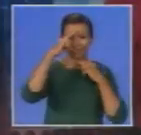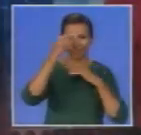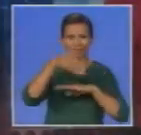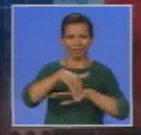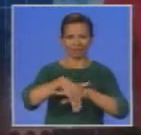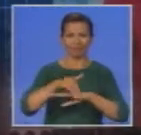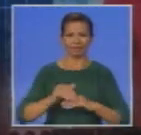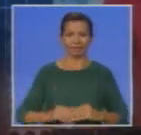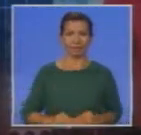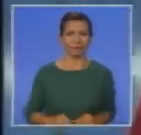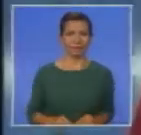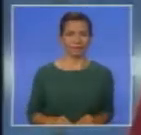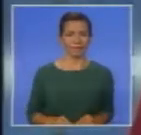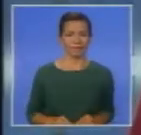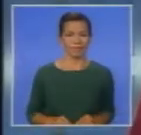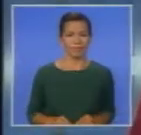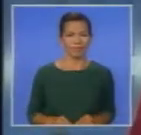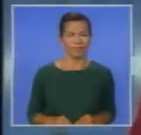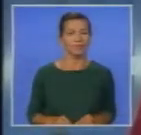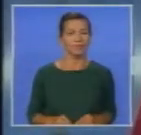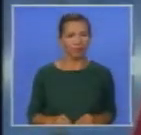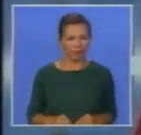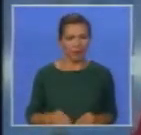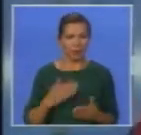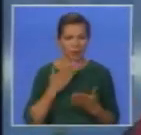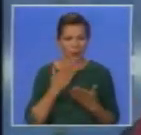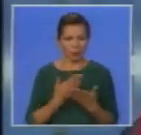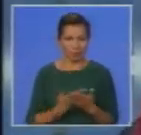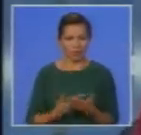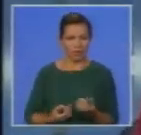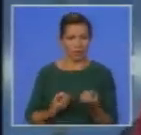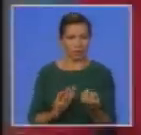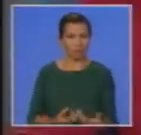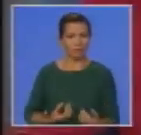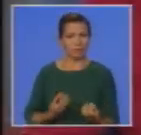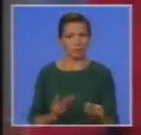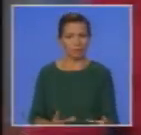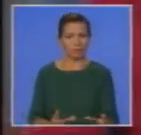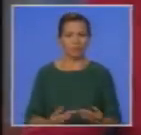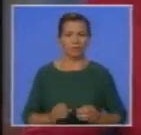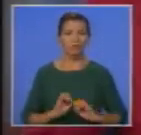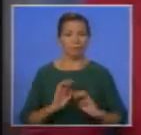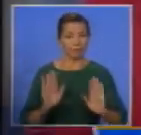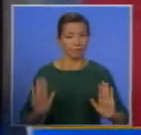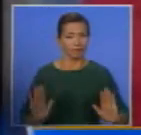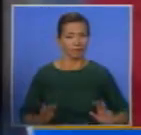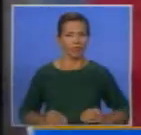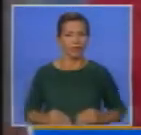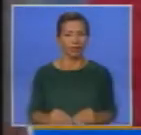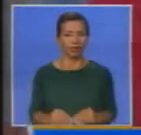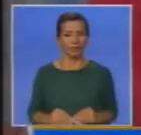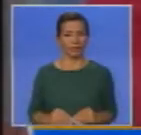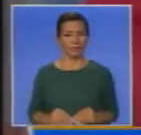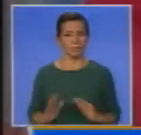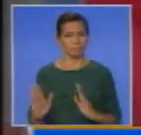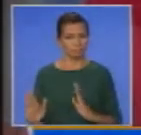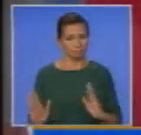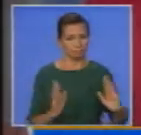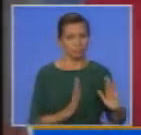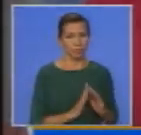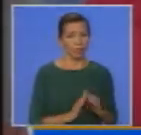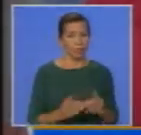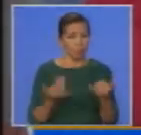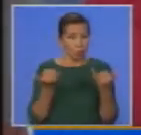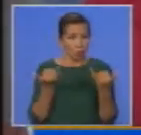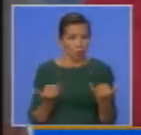tardes. Muy buenas tardes y gracias a Johanna Cañizares por ese informe. Hoy se conmemora el Día de la